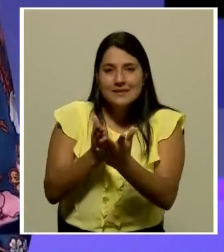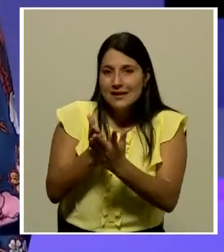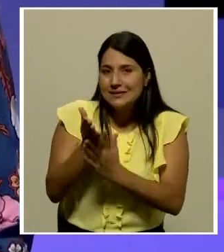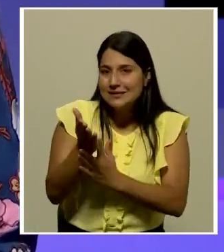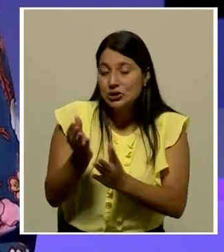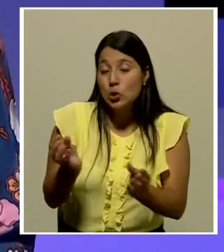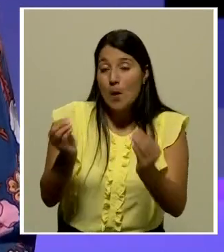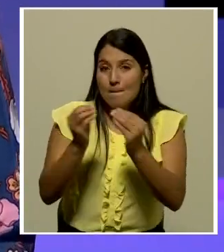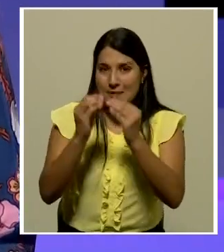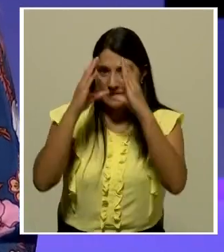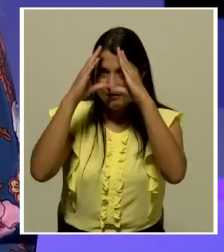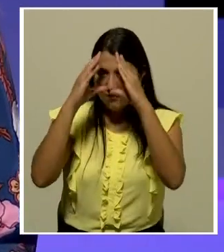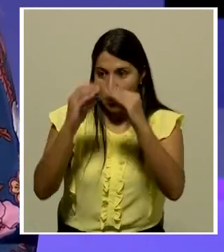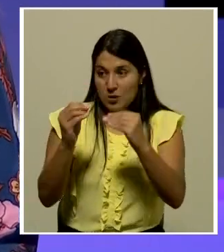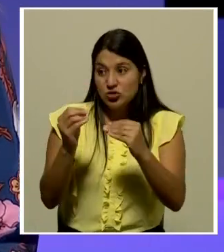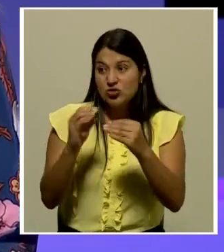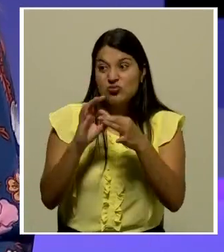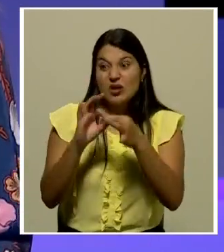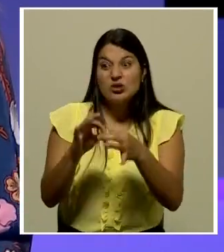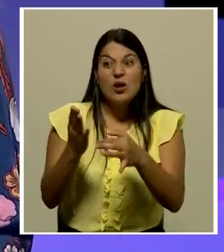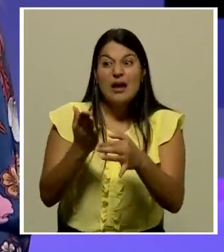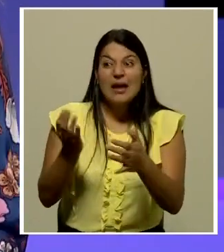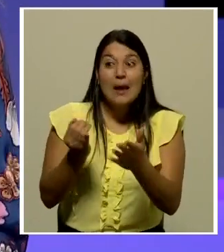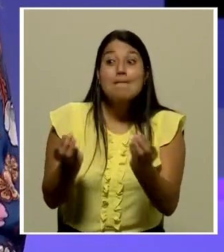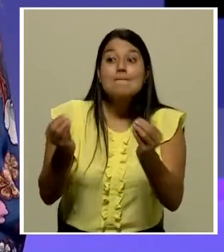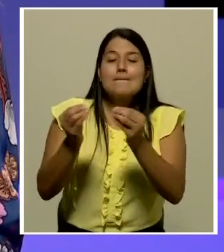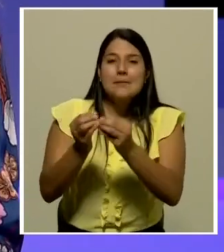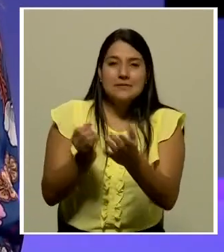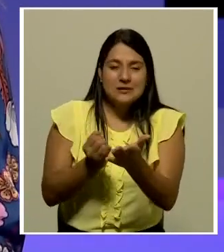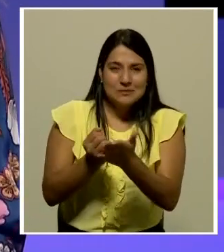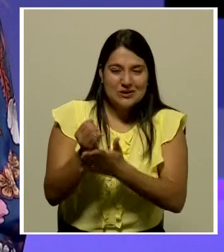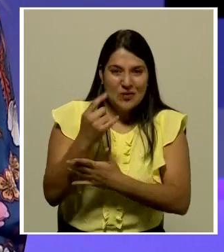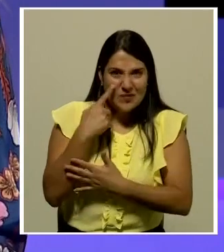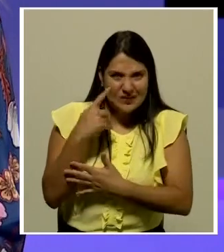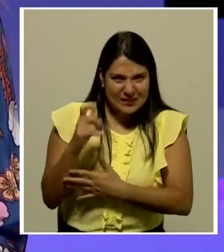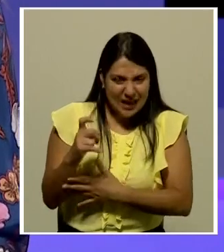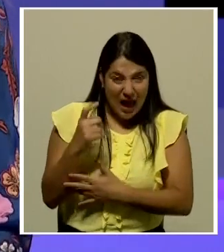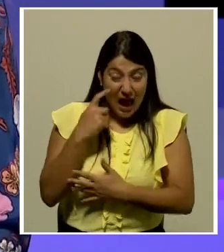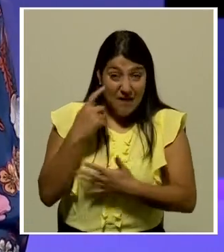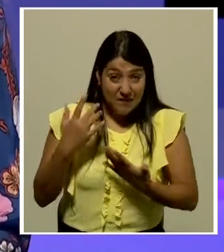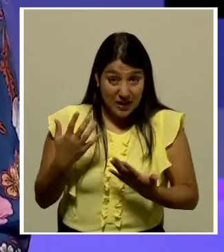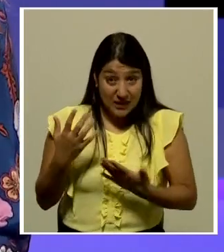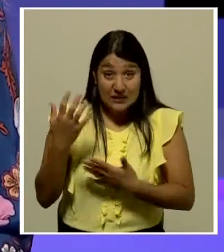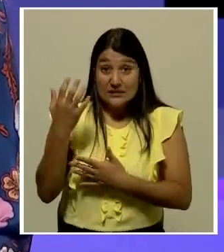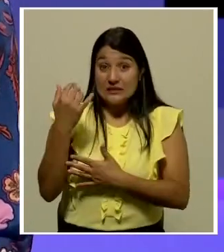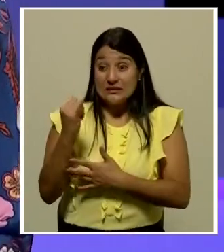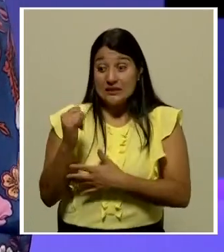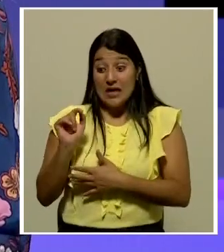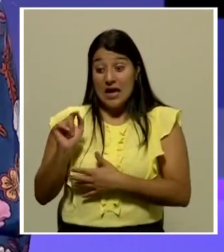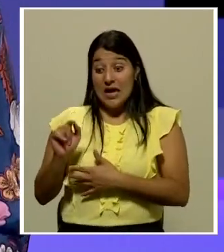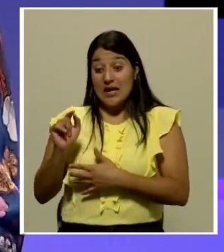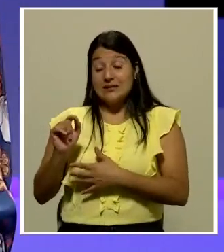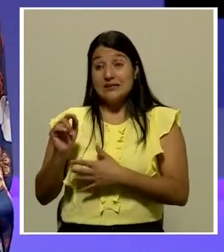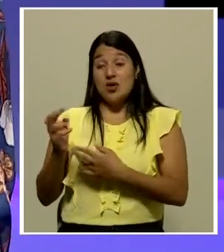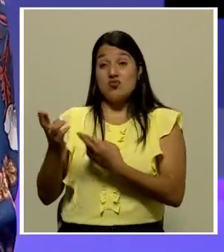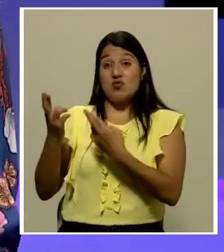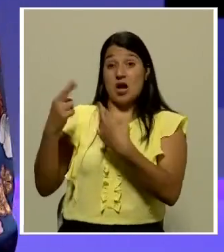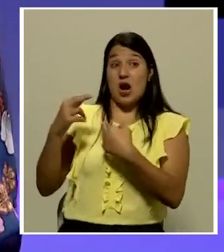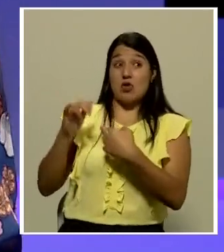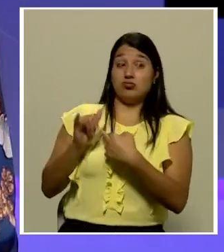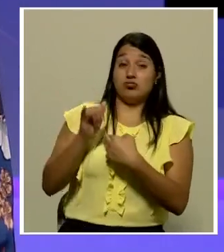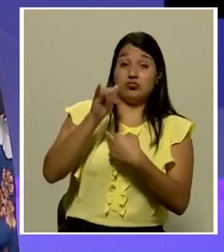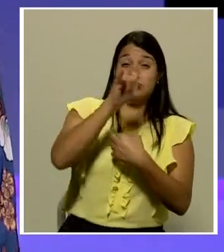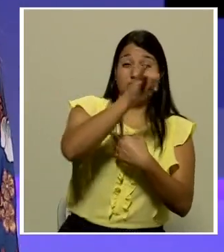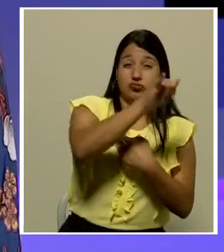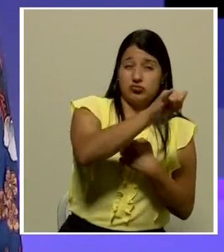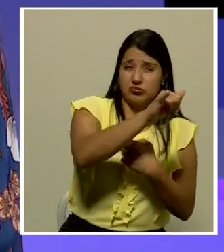posteriormente haya podido investigar para saber si hay una conexión entre lo que ellos ahora llaman una dádiva por